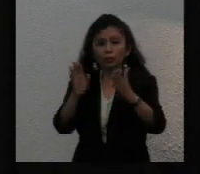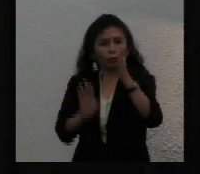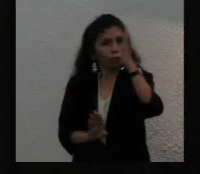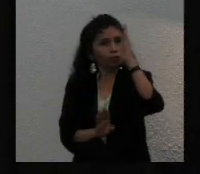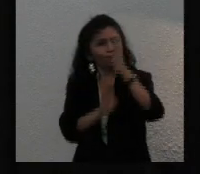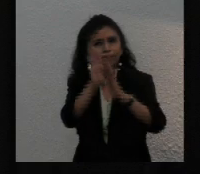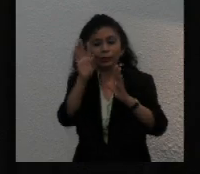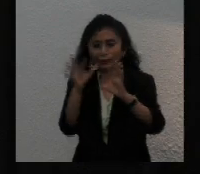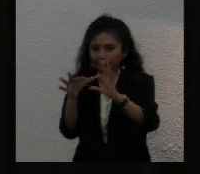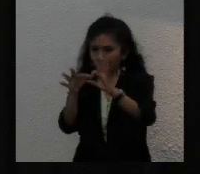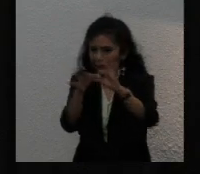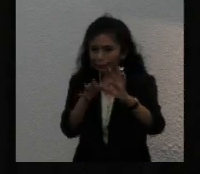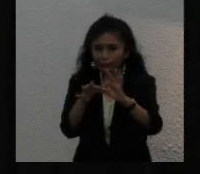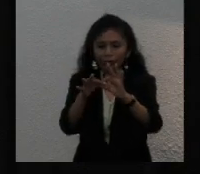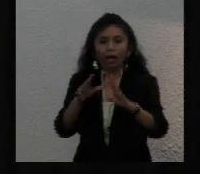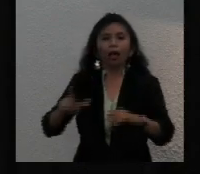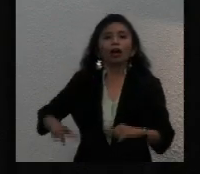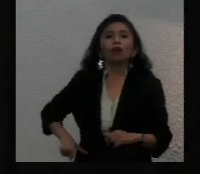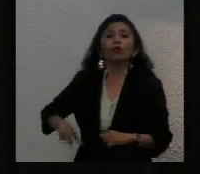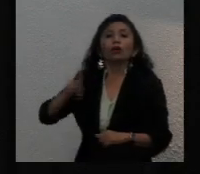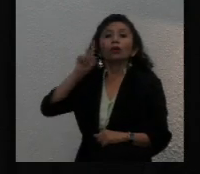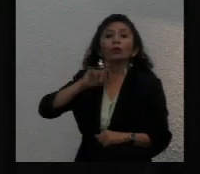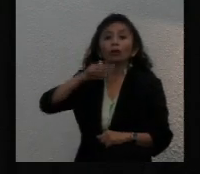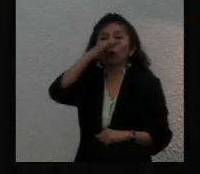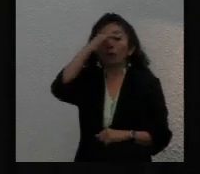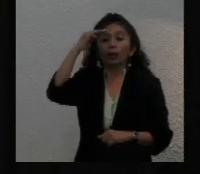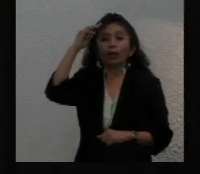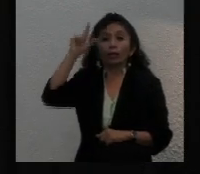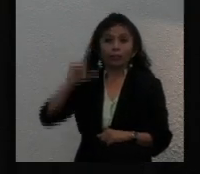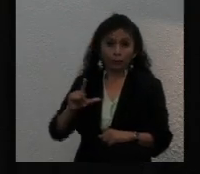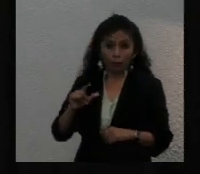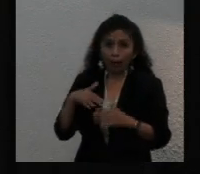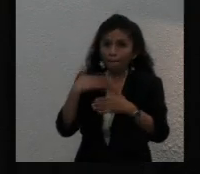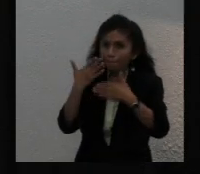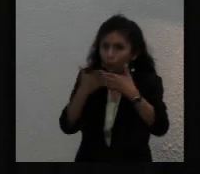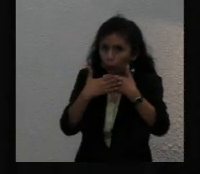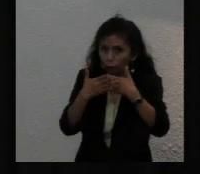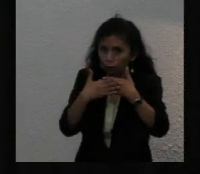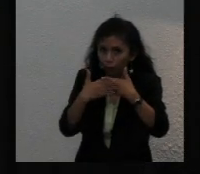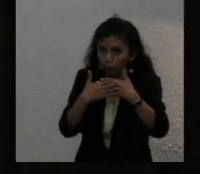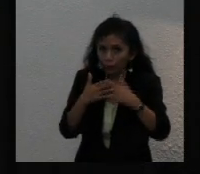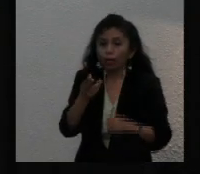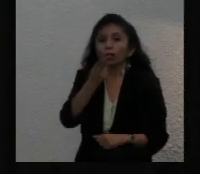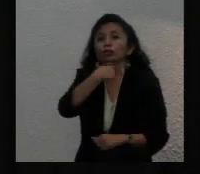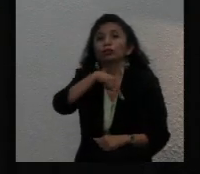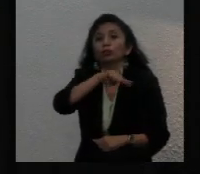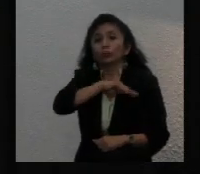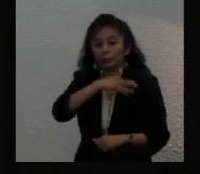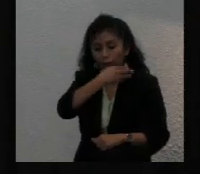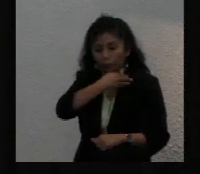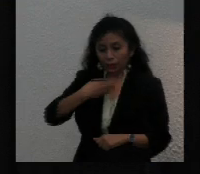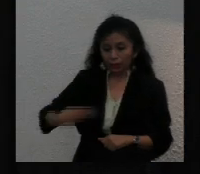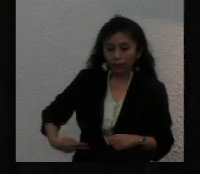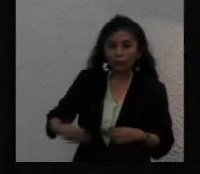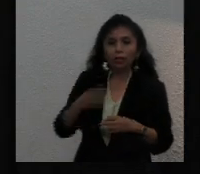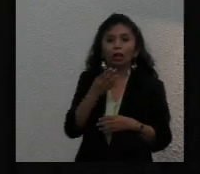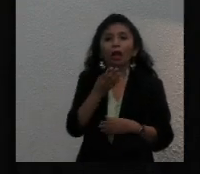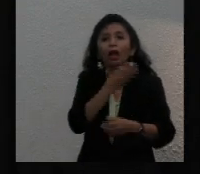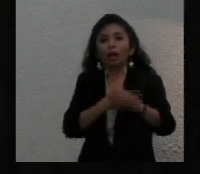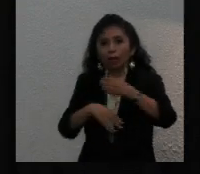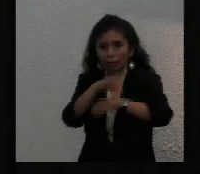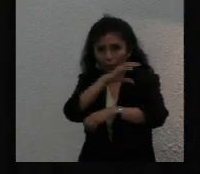la mano y guía de nuestra gobernadora Mara Lezama y próximamente de nuestra presidenta, la doctora Claudia